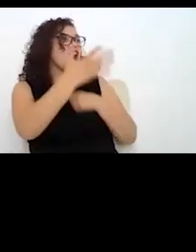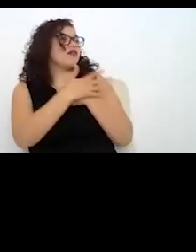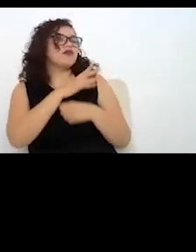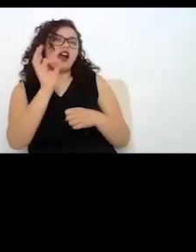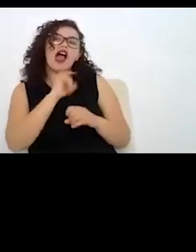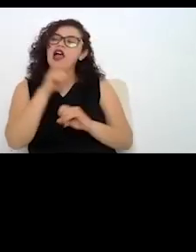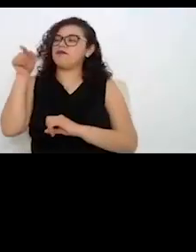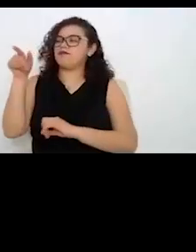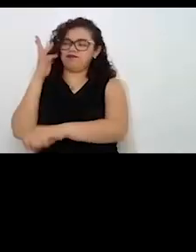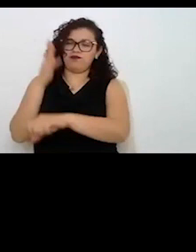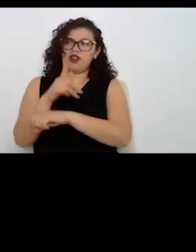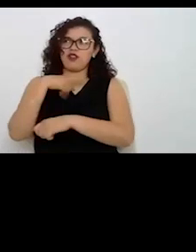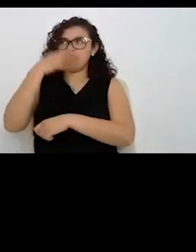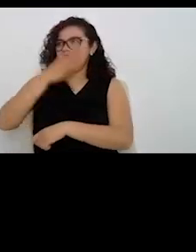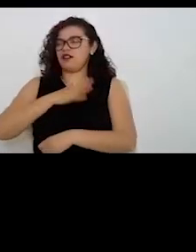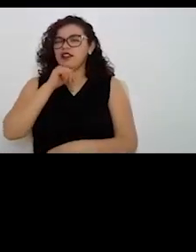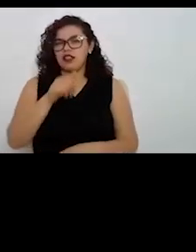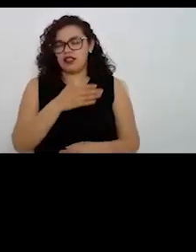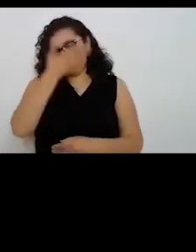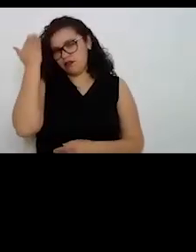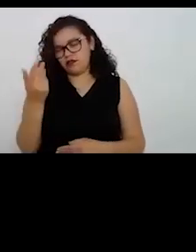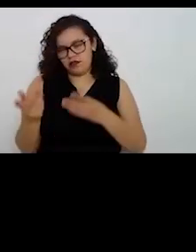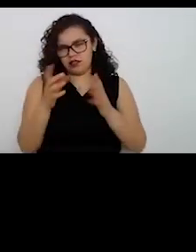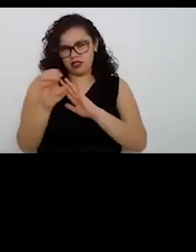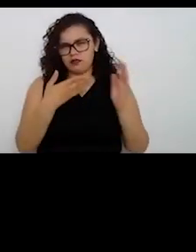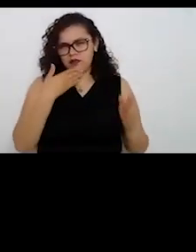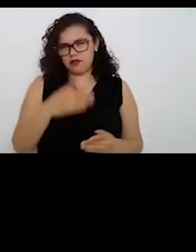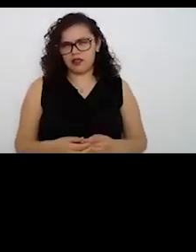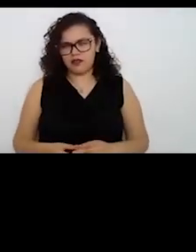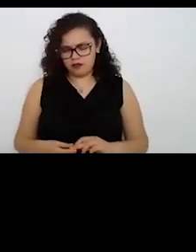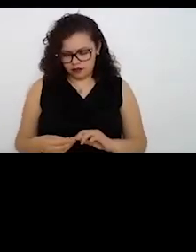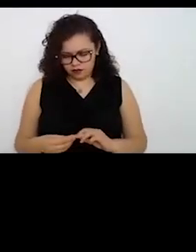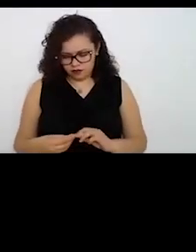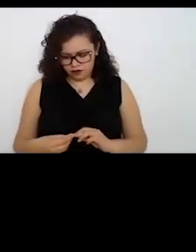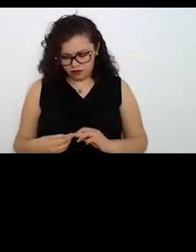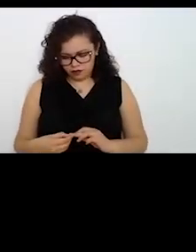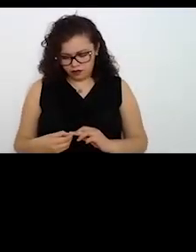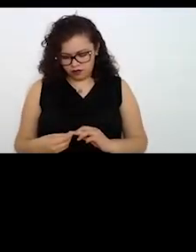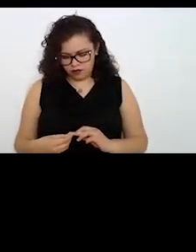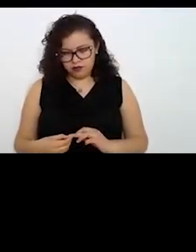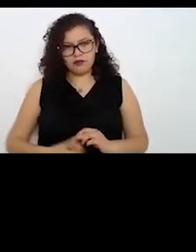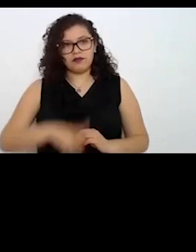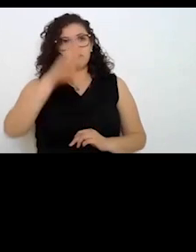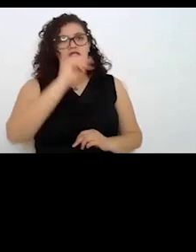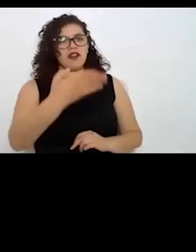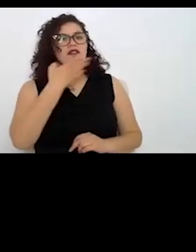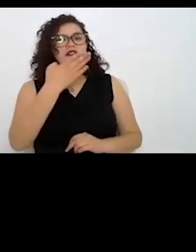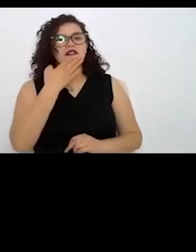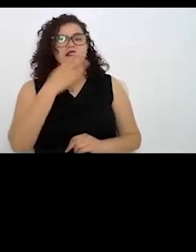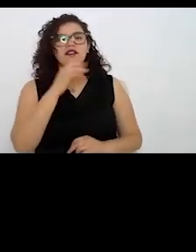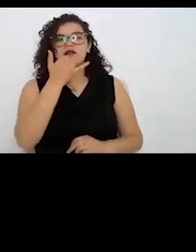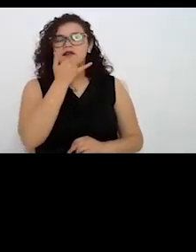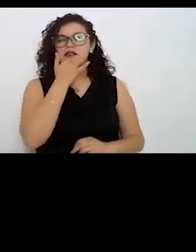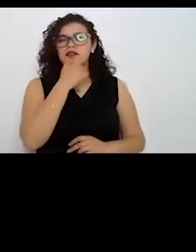una responsabilidad. No sé si con estos ejemplos bastan o quisieran que me ponga más creativa. No, con eso está muy bien. Perdón que tomé el micrófono